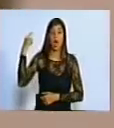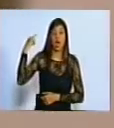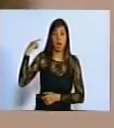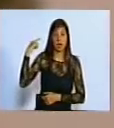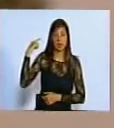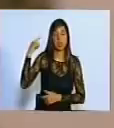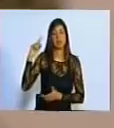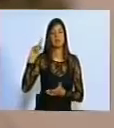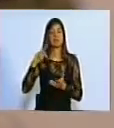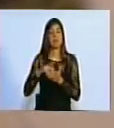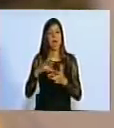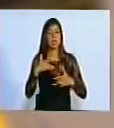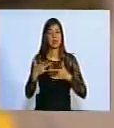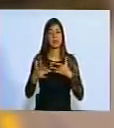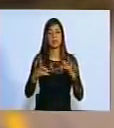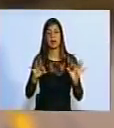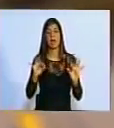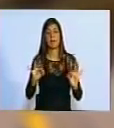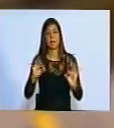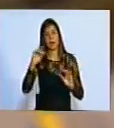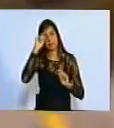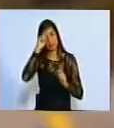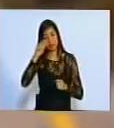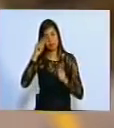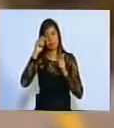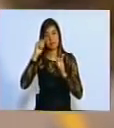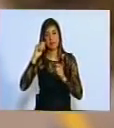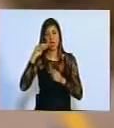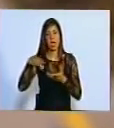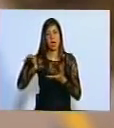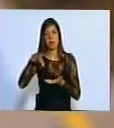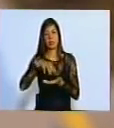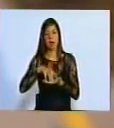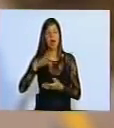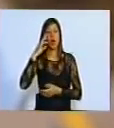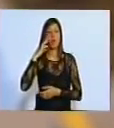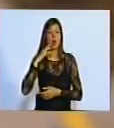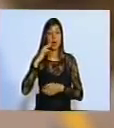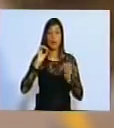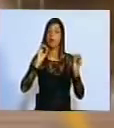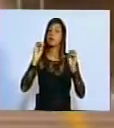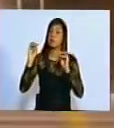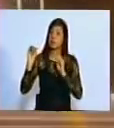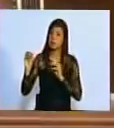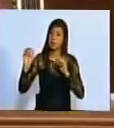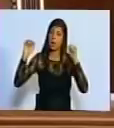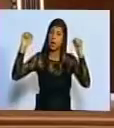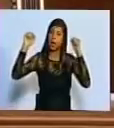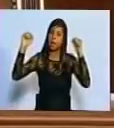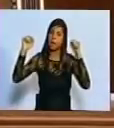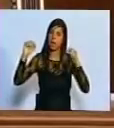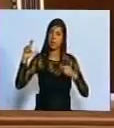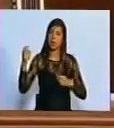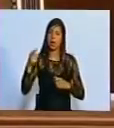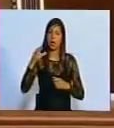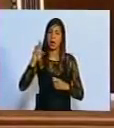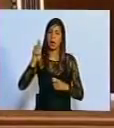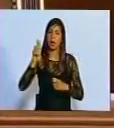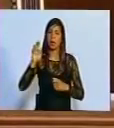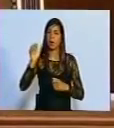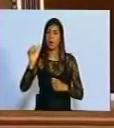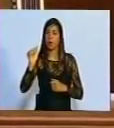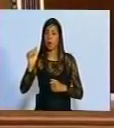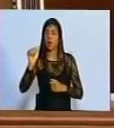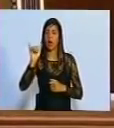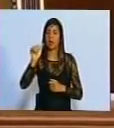en los actos conmemorativos en el Estado Bolívar, llamamos a la campaña de Guayana para derrotar la guerra económica